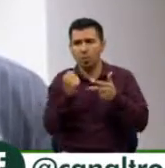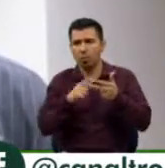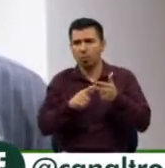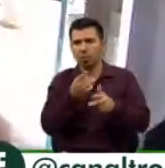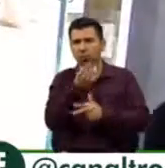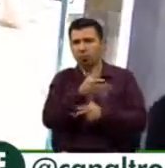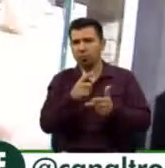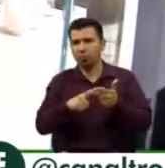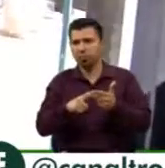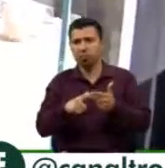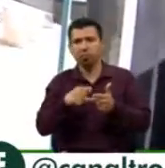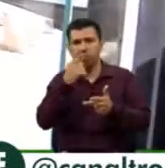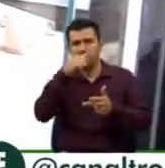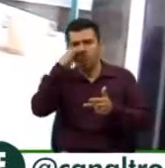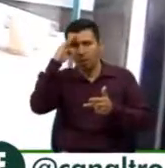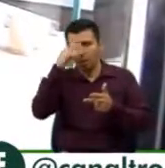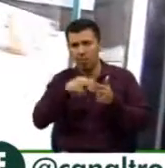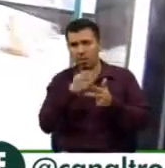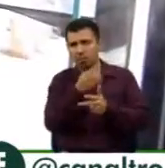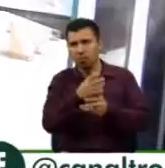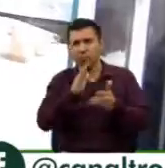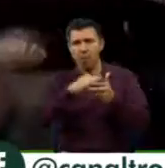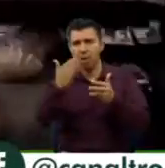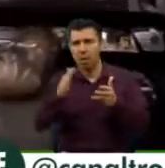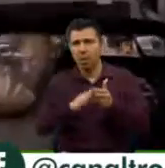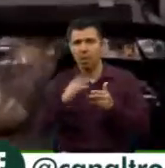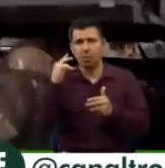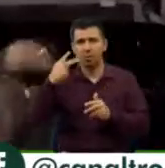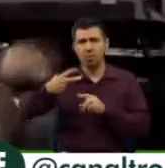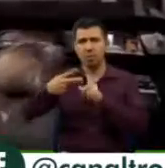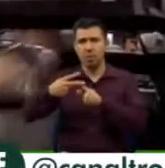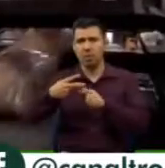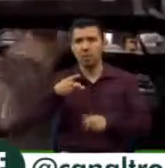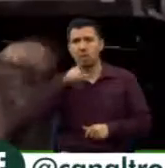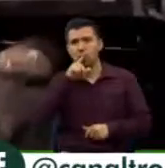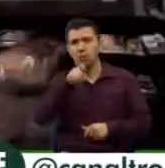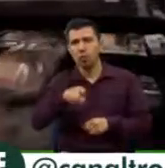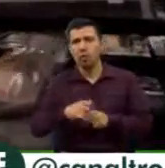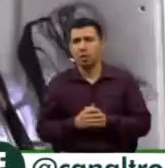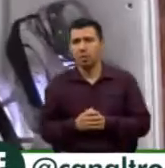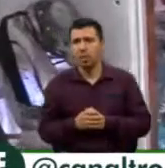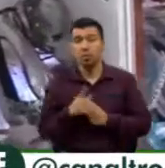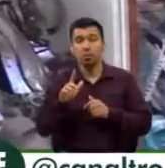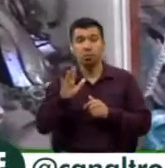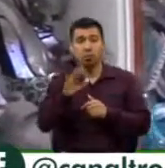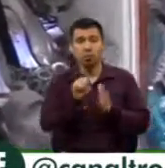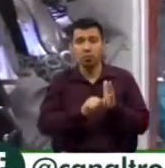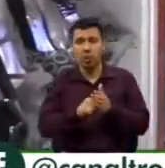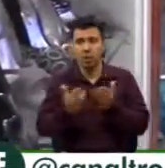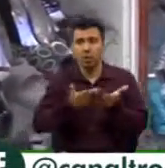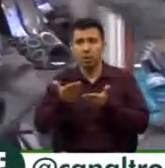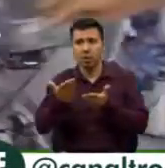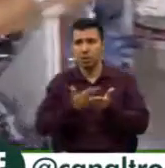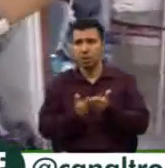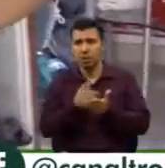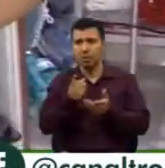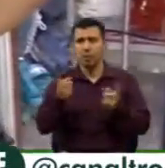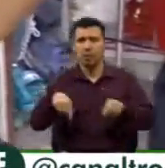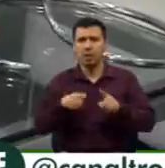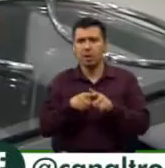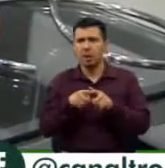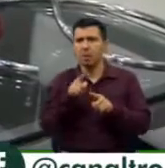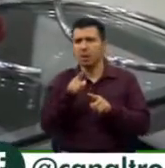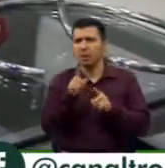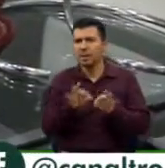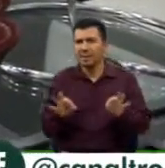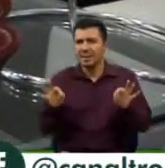de Barranquilla. Los pasos agigantados en la dinámica comercial en Bucaramanga y Santander en el área de prestación de servicios también la ubican como